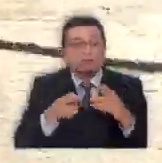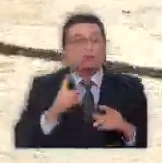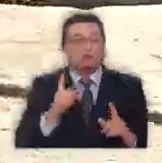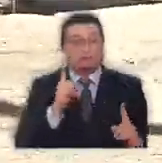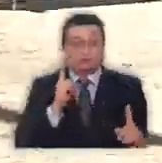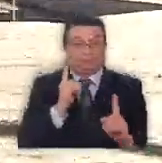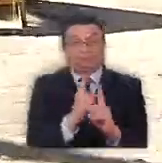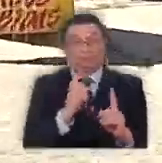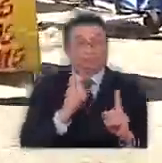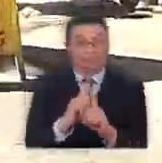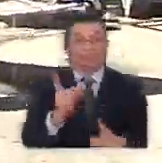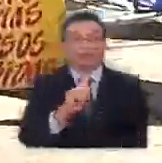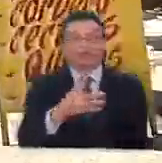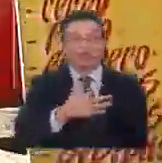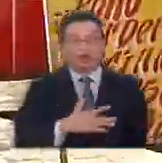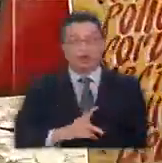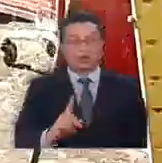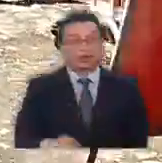atrevían a acercarse.